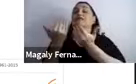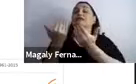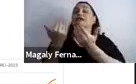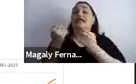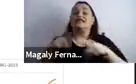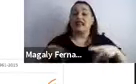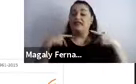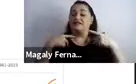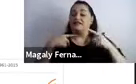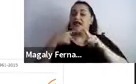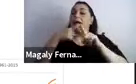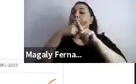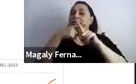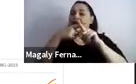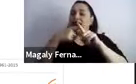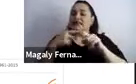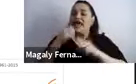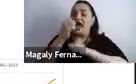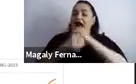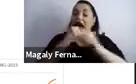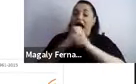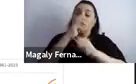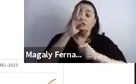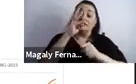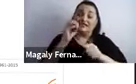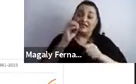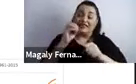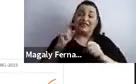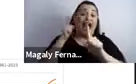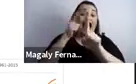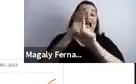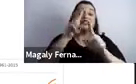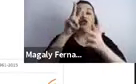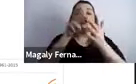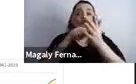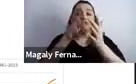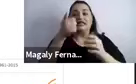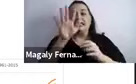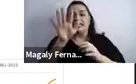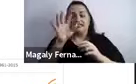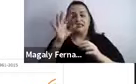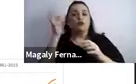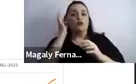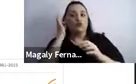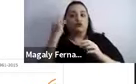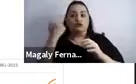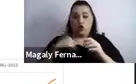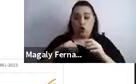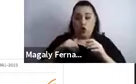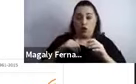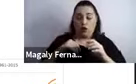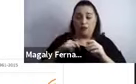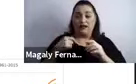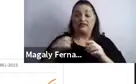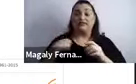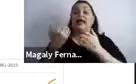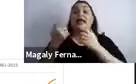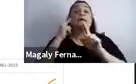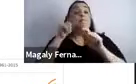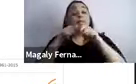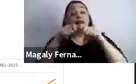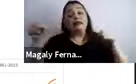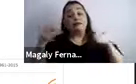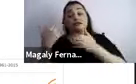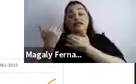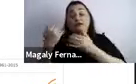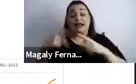desde el año 60 hasta el año 2015 en mujeres y en hombres, y desde que medimos esperanza de vida saludable